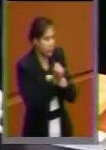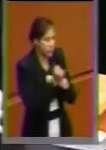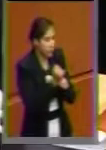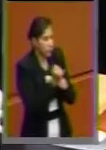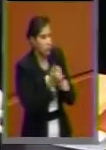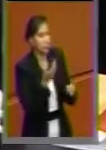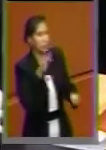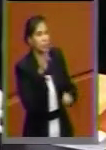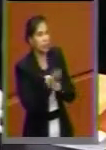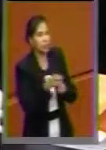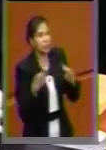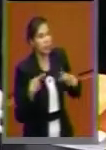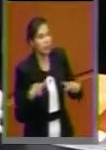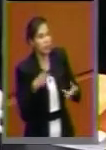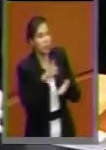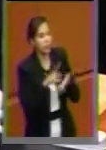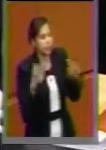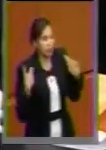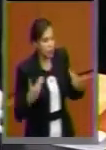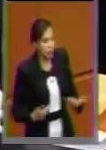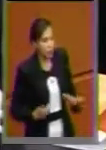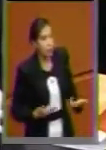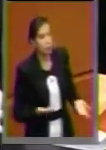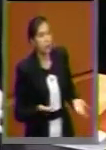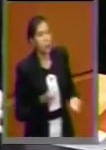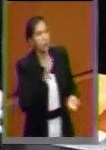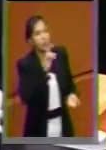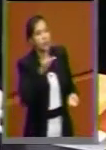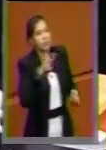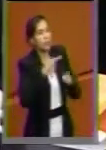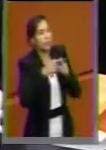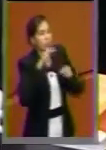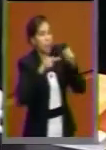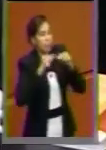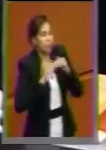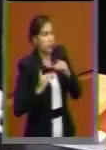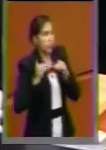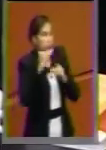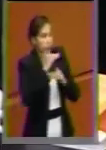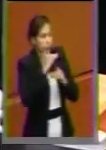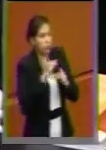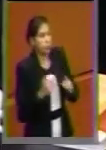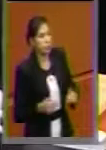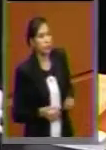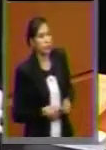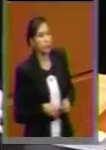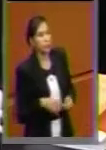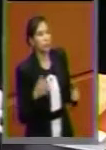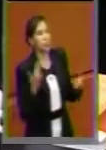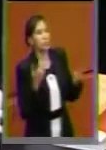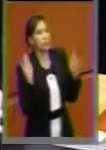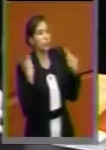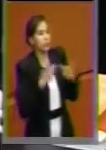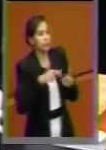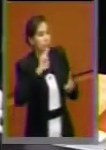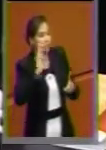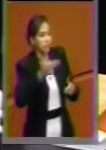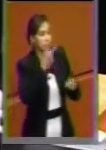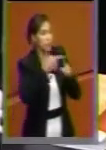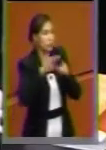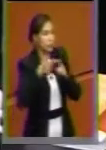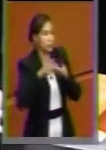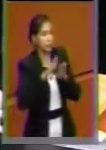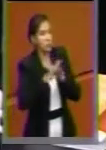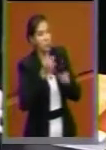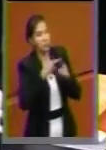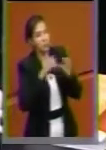defensores de derechos humanos el funcionario de alto nivel académico son las organizaciones sociales